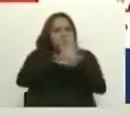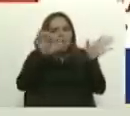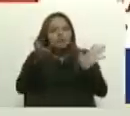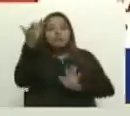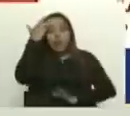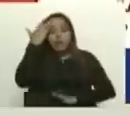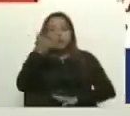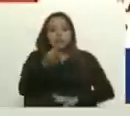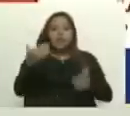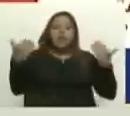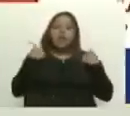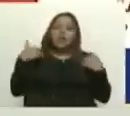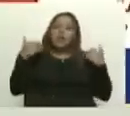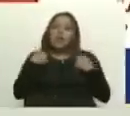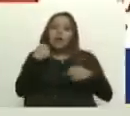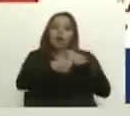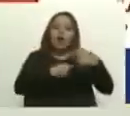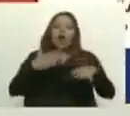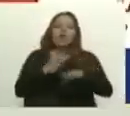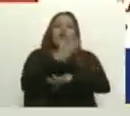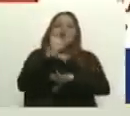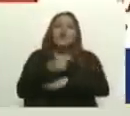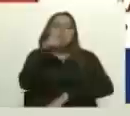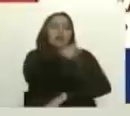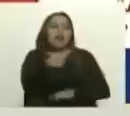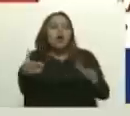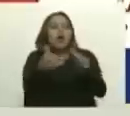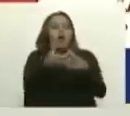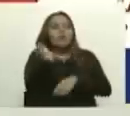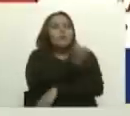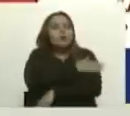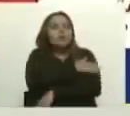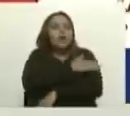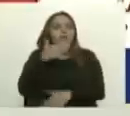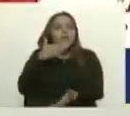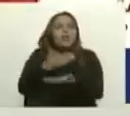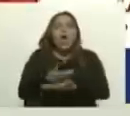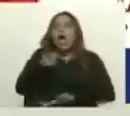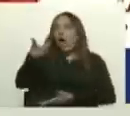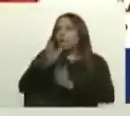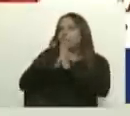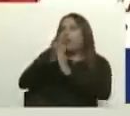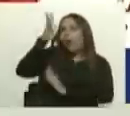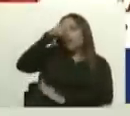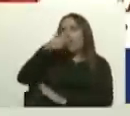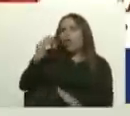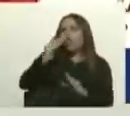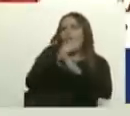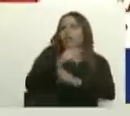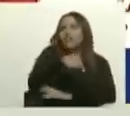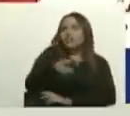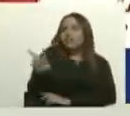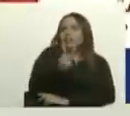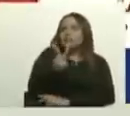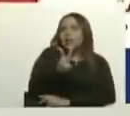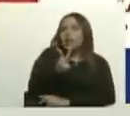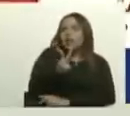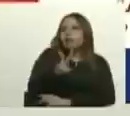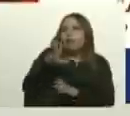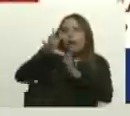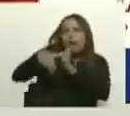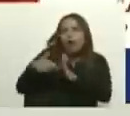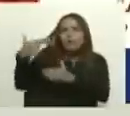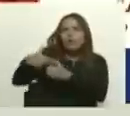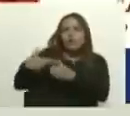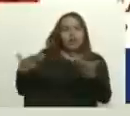ha padecido por culpa de esta gente que le pidió a Donald Trump y a su gobierno que nos despojaran de nuestra